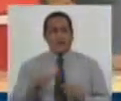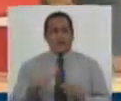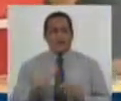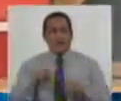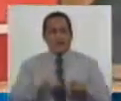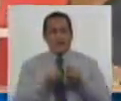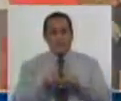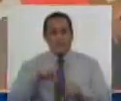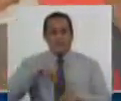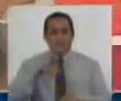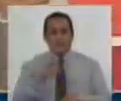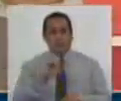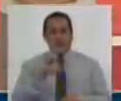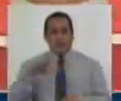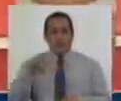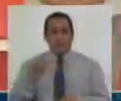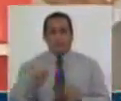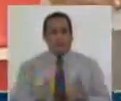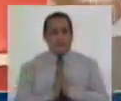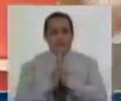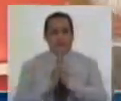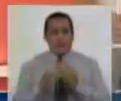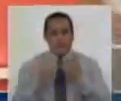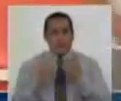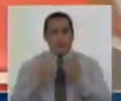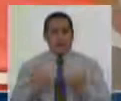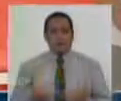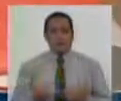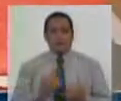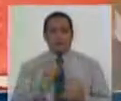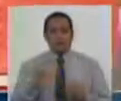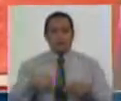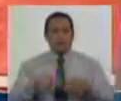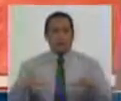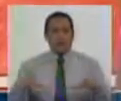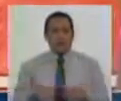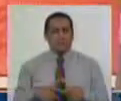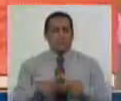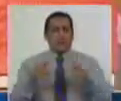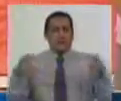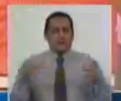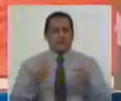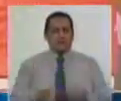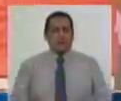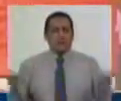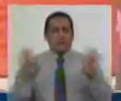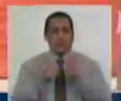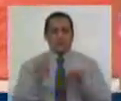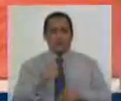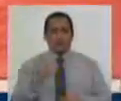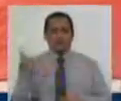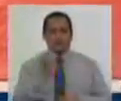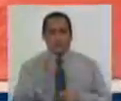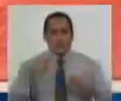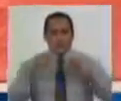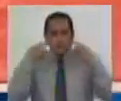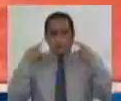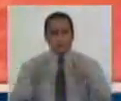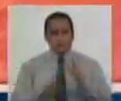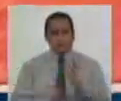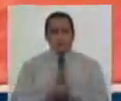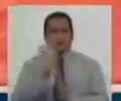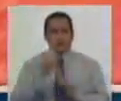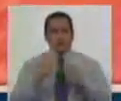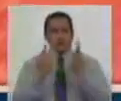Pucallpa se van convirtiendo día a día en una de las ciudades más importantes de nuestra Amazonía. Su